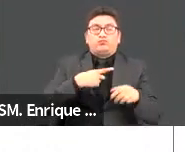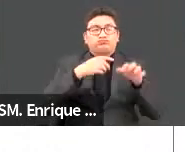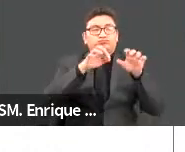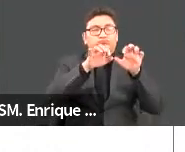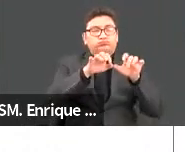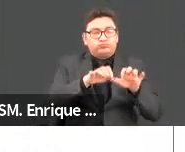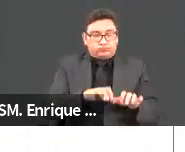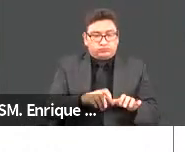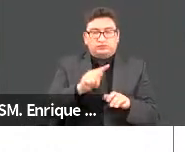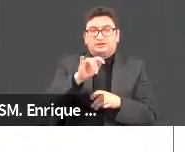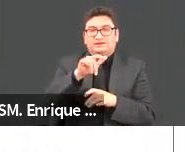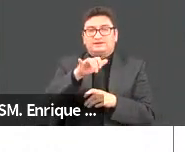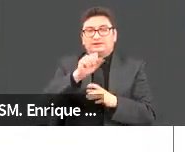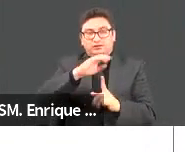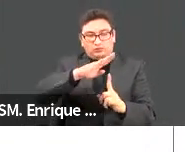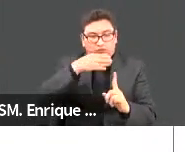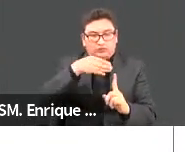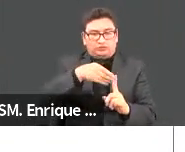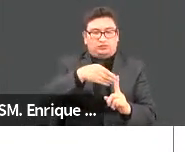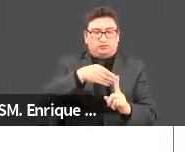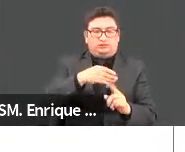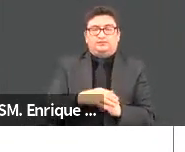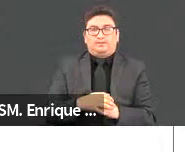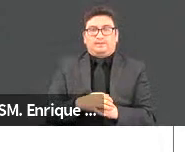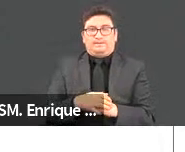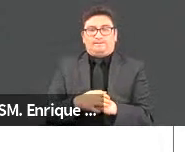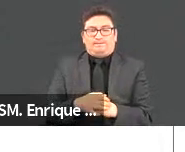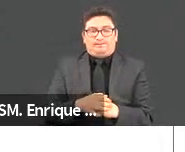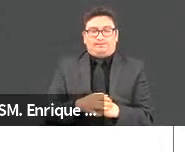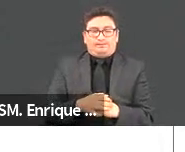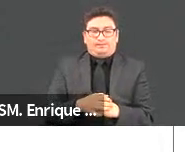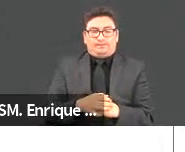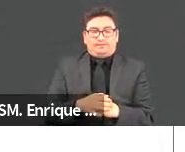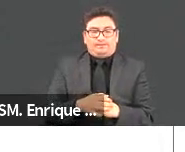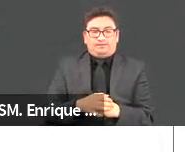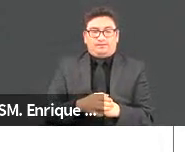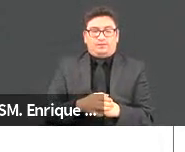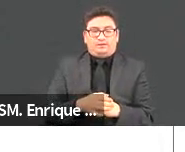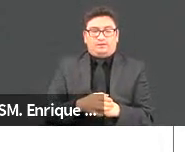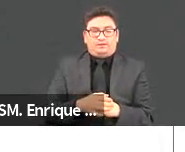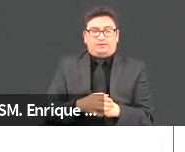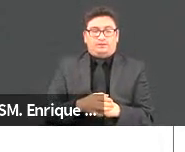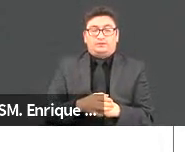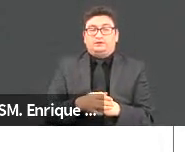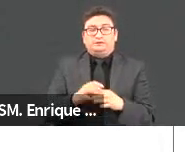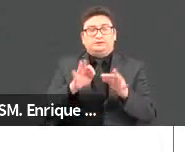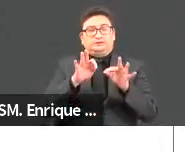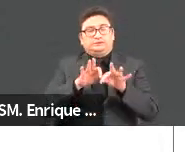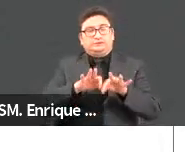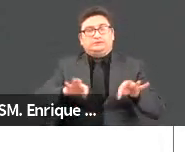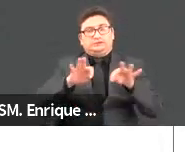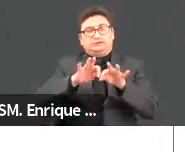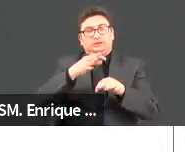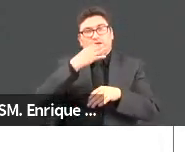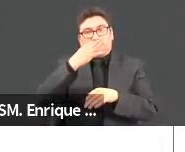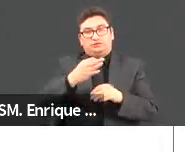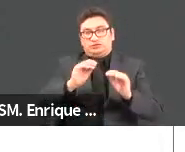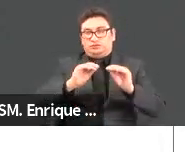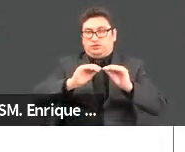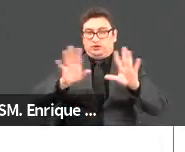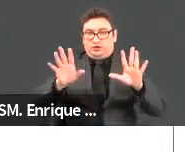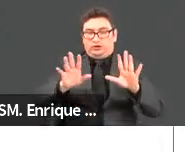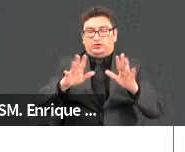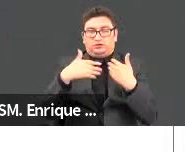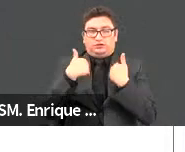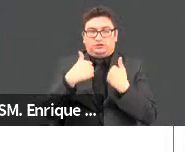tesis específicamente. Y aquí es importantísimo aclarar esto. ¿Cuál